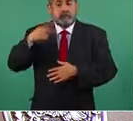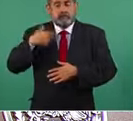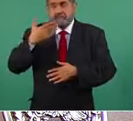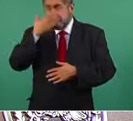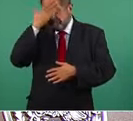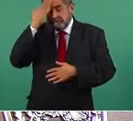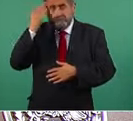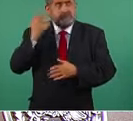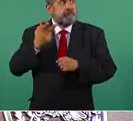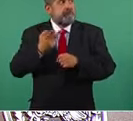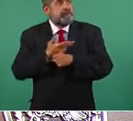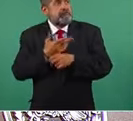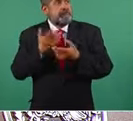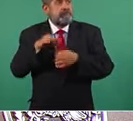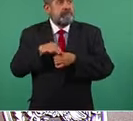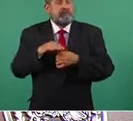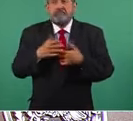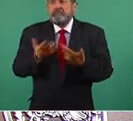estaban